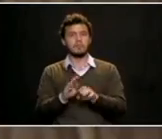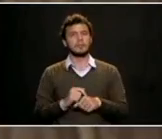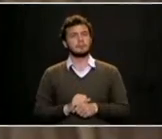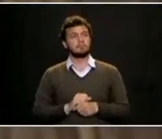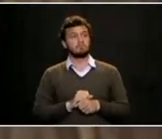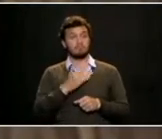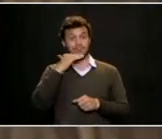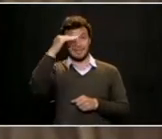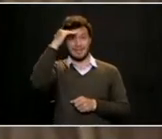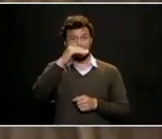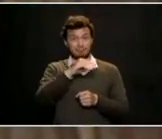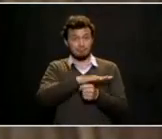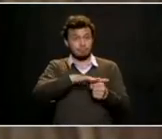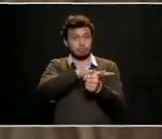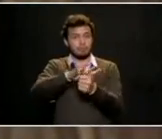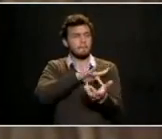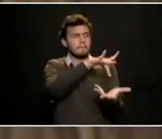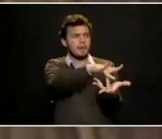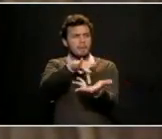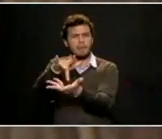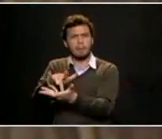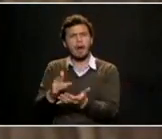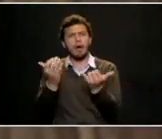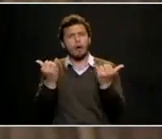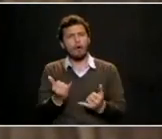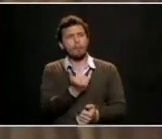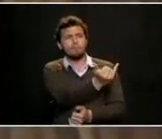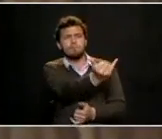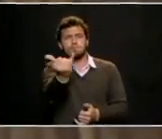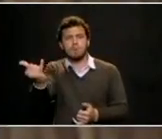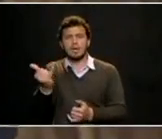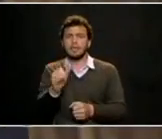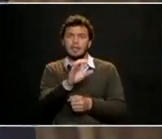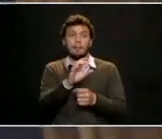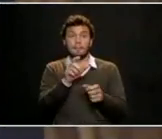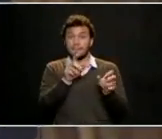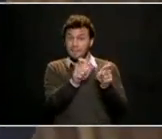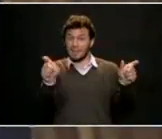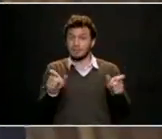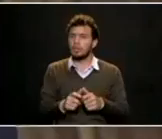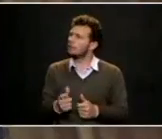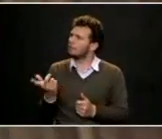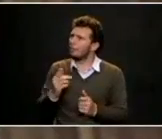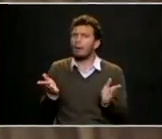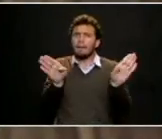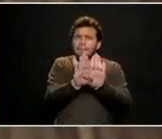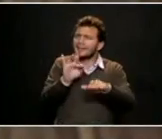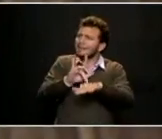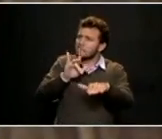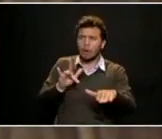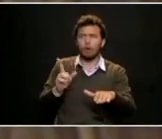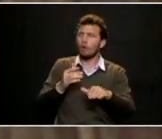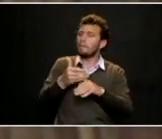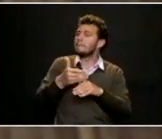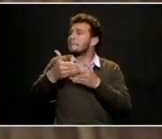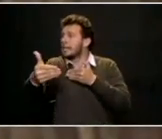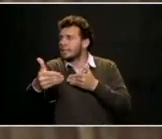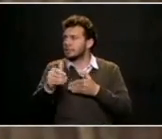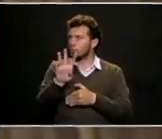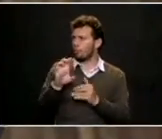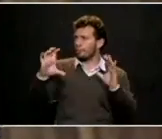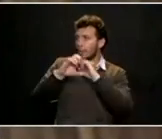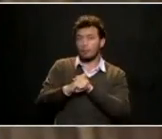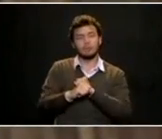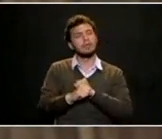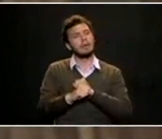que hoy en día la ciudadanía pide que se abran hasta las 9 de la noche, porque eso también está contribuyendo a que se